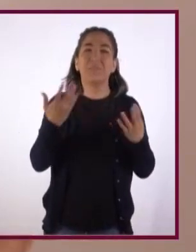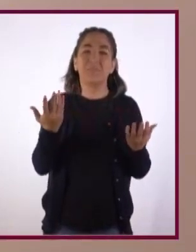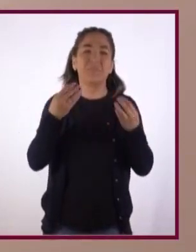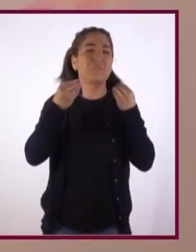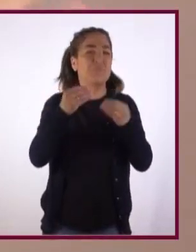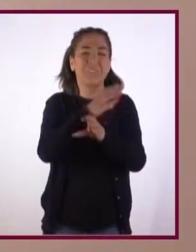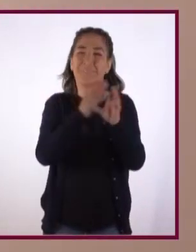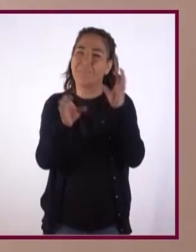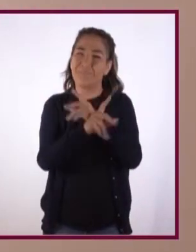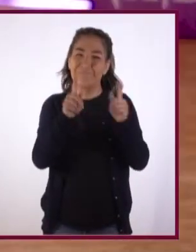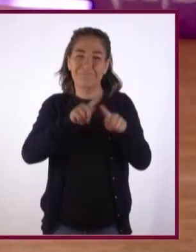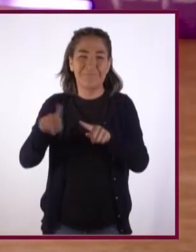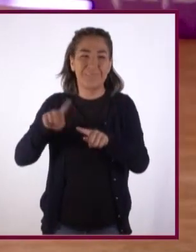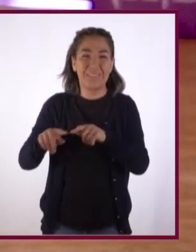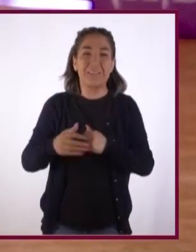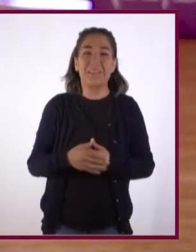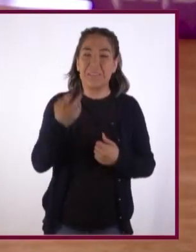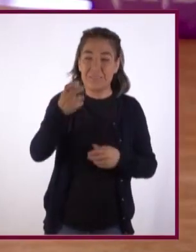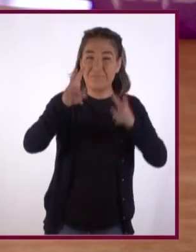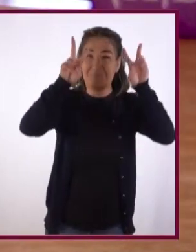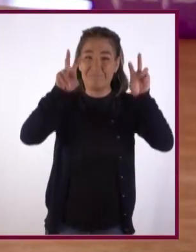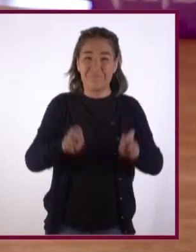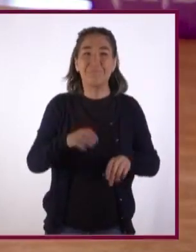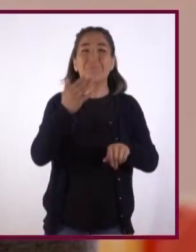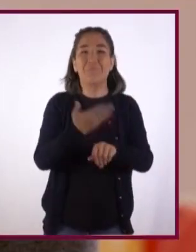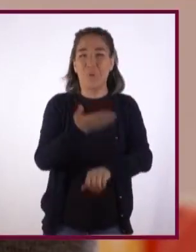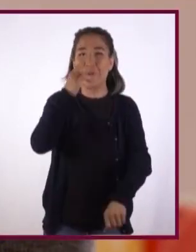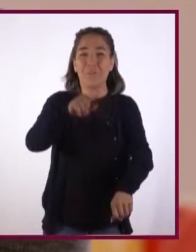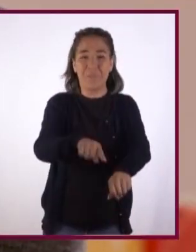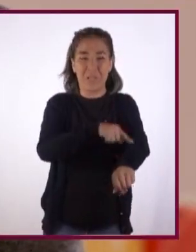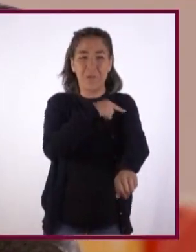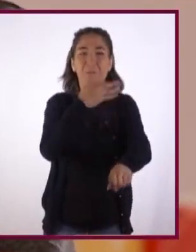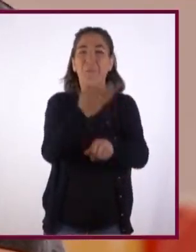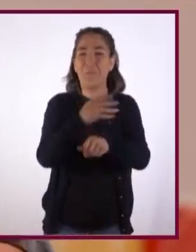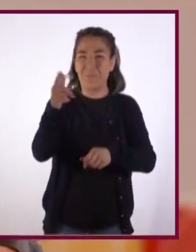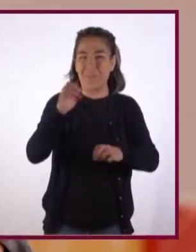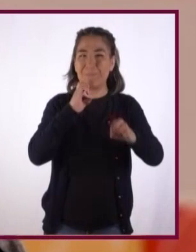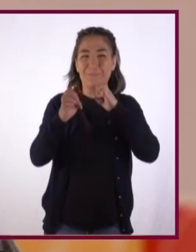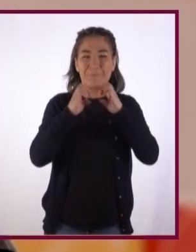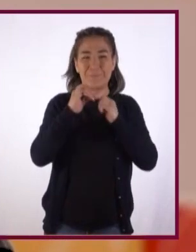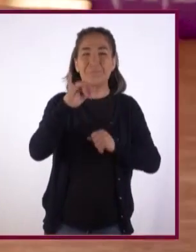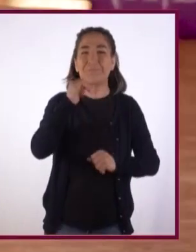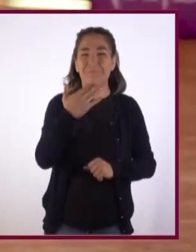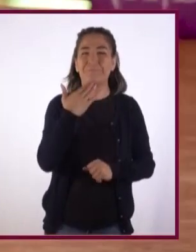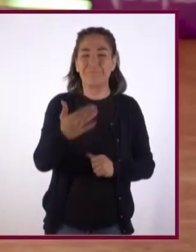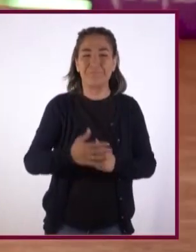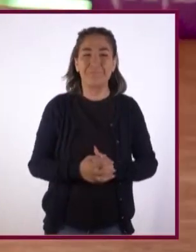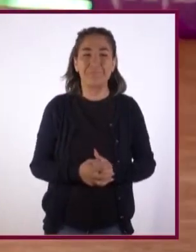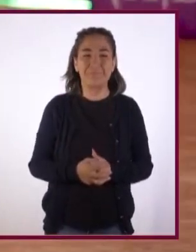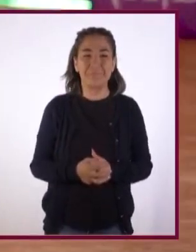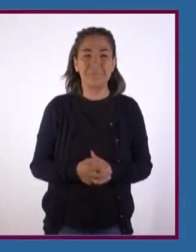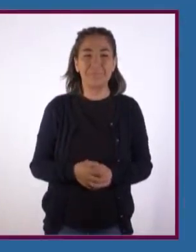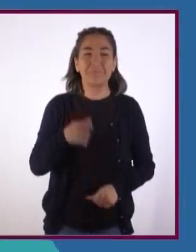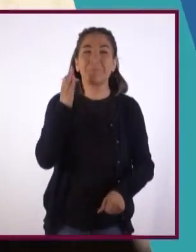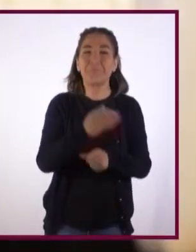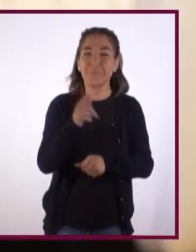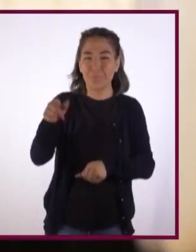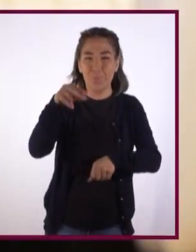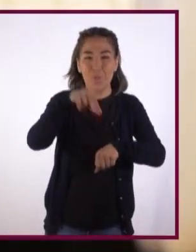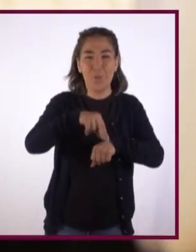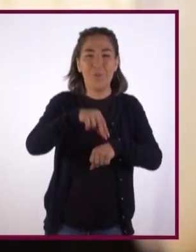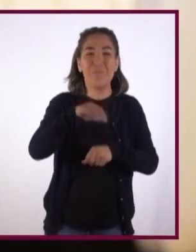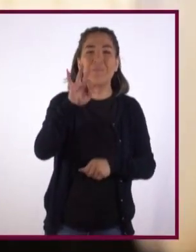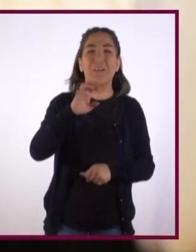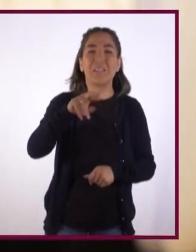la textura y más. Uy, es un tema muy extenso, Ismana. ¿Te parece que vayamos con nuestro invitado? Me parece. Muy bien. Estamos con el